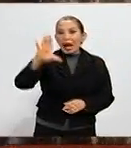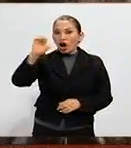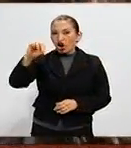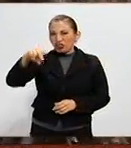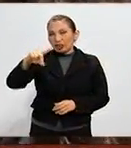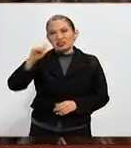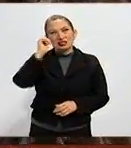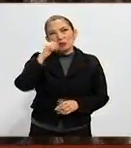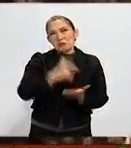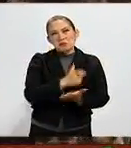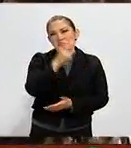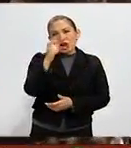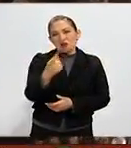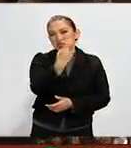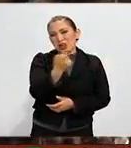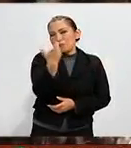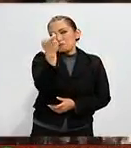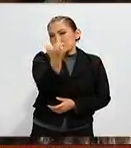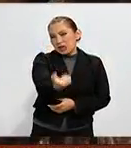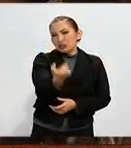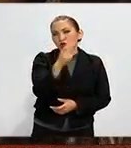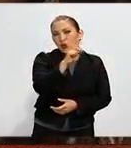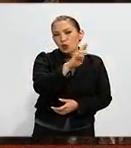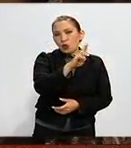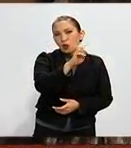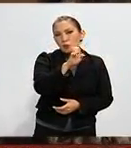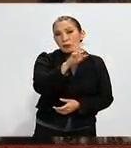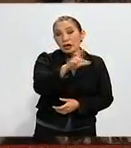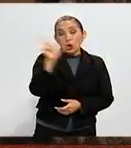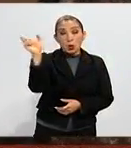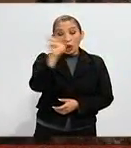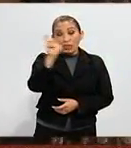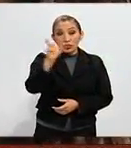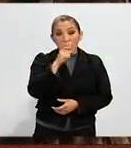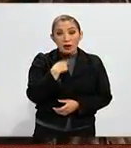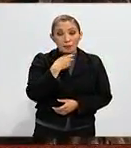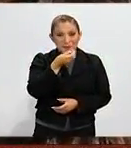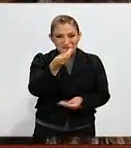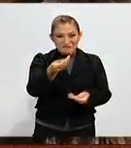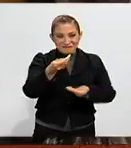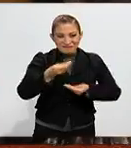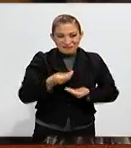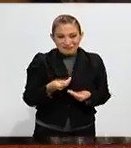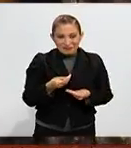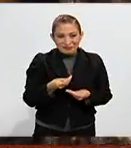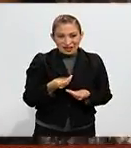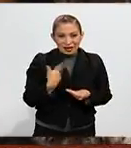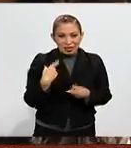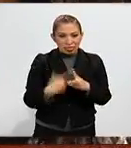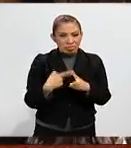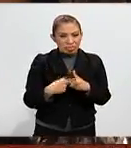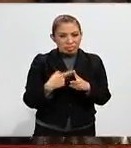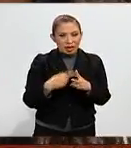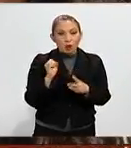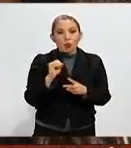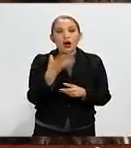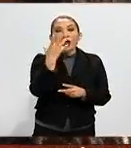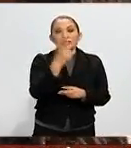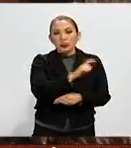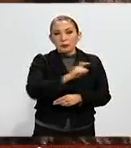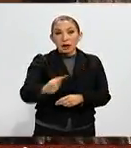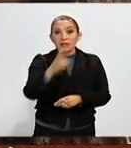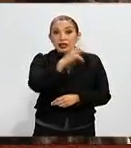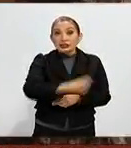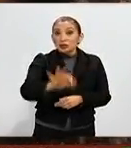que por lo general te cuesta como 100 pesos el Uber, y cuando me dio mi estimado de lo que iba a pagar